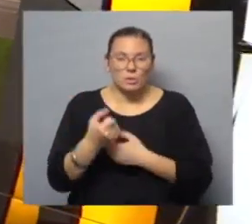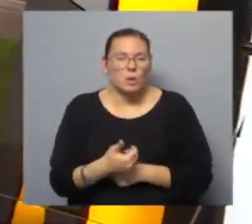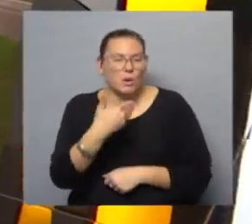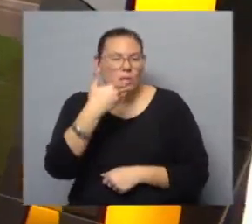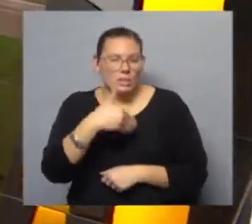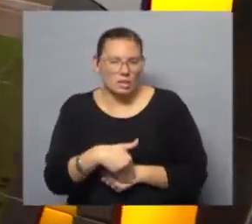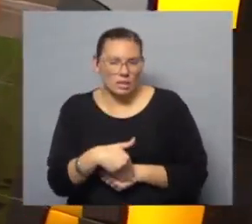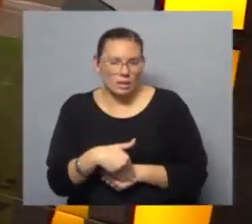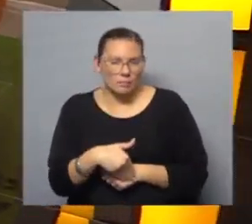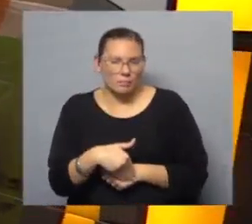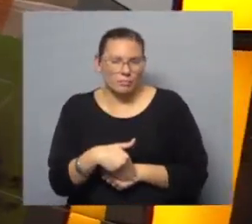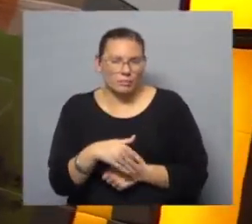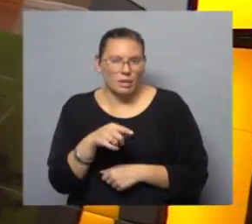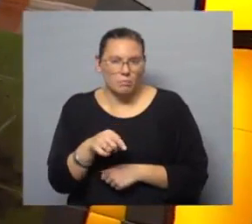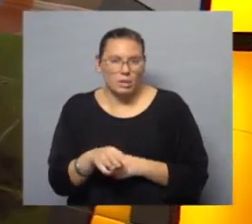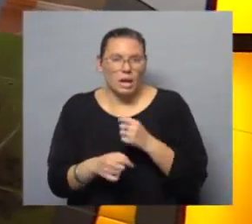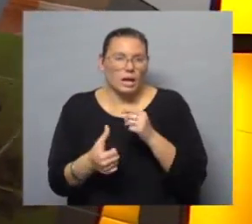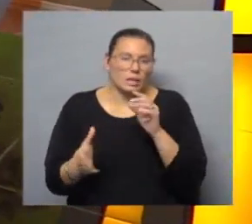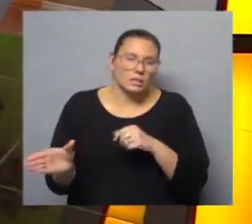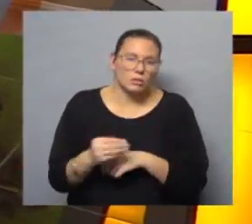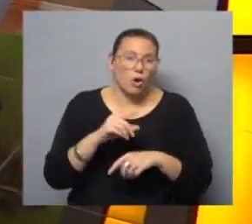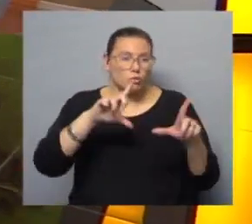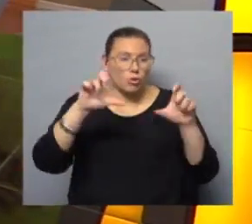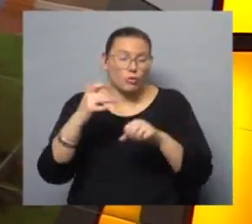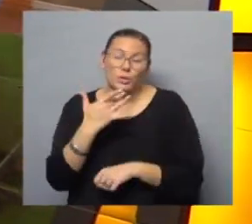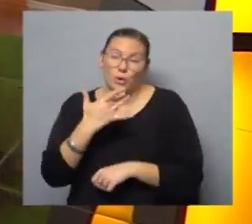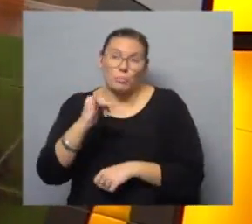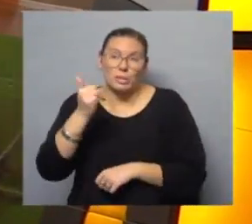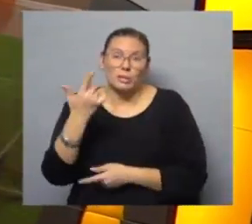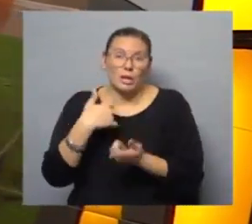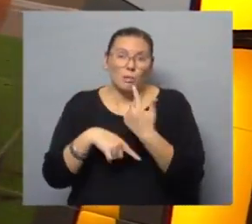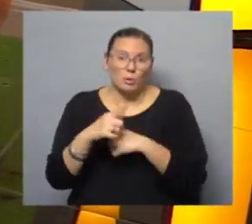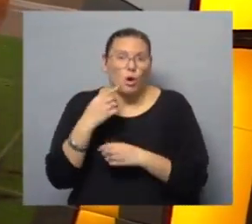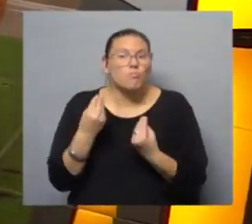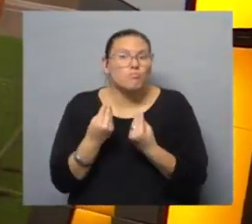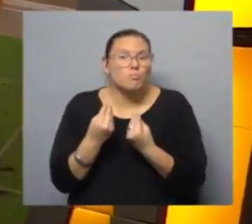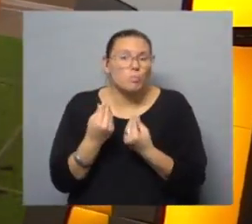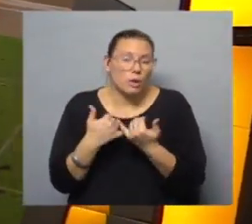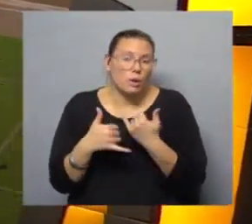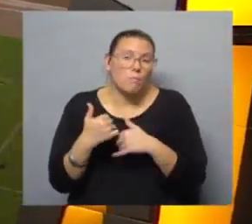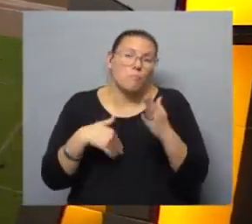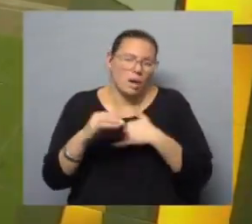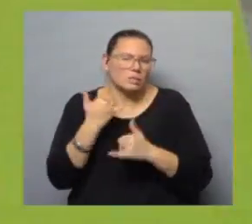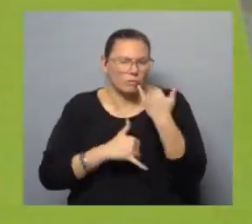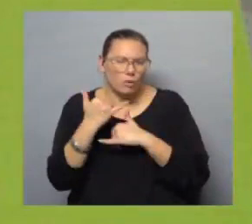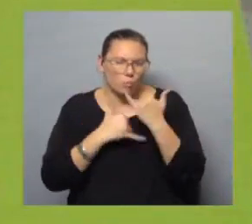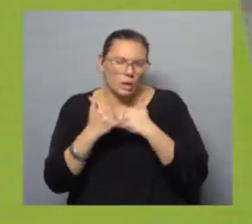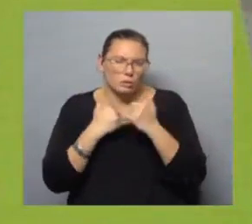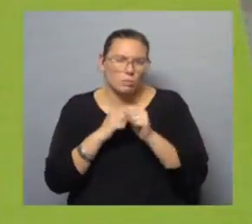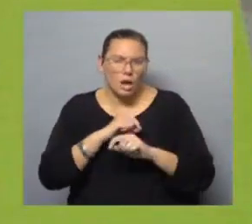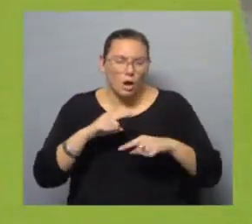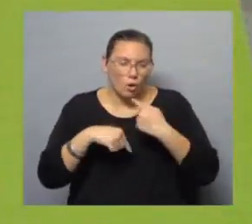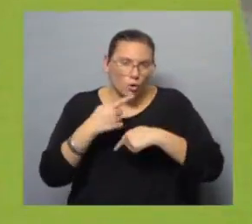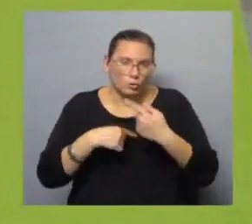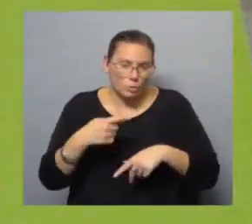entender algo que para casi todos nosotros son fotos muy bonitas, pero que en realidad contienen, y debe haber todavía más información, ¿no? para seguir